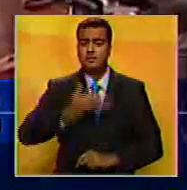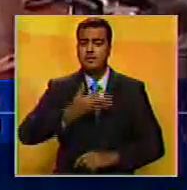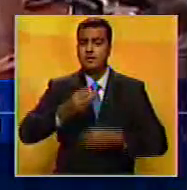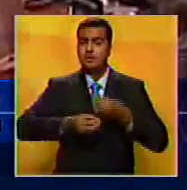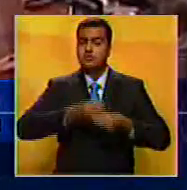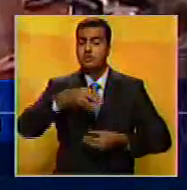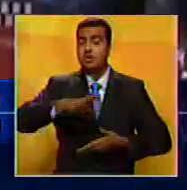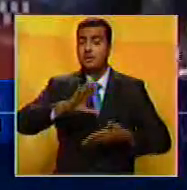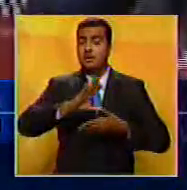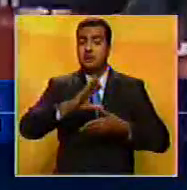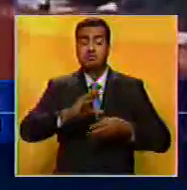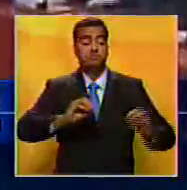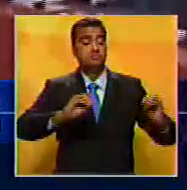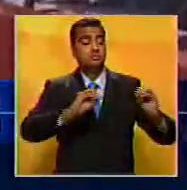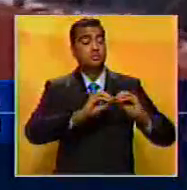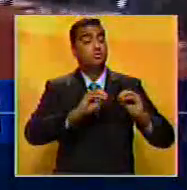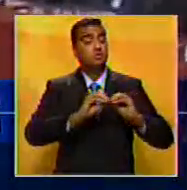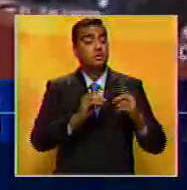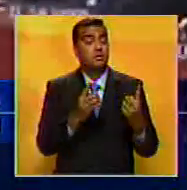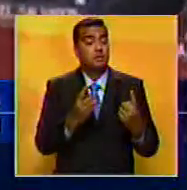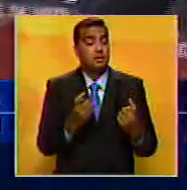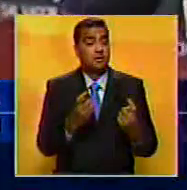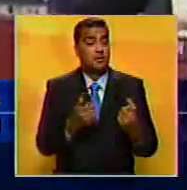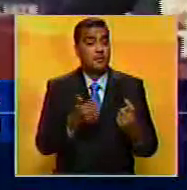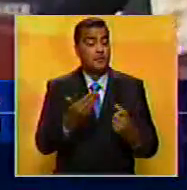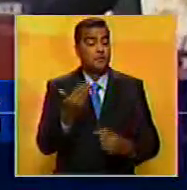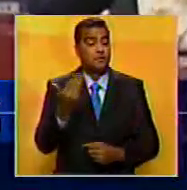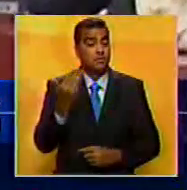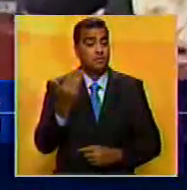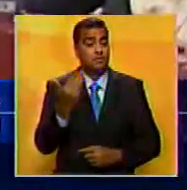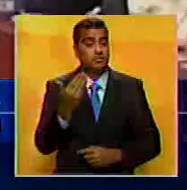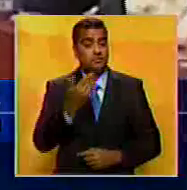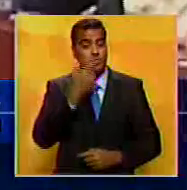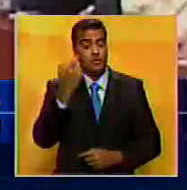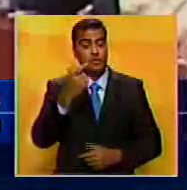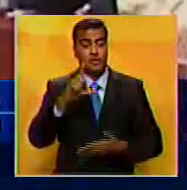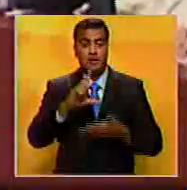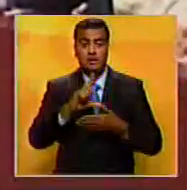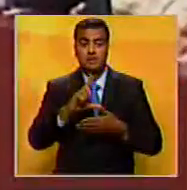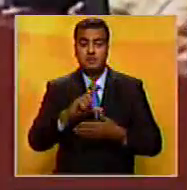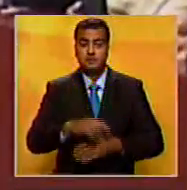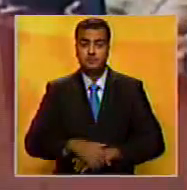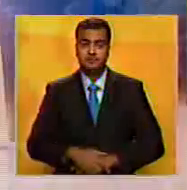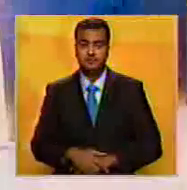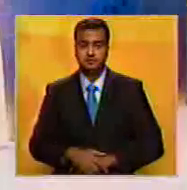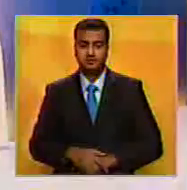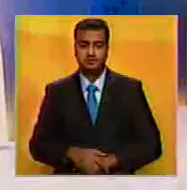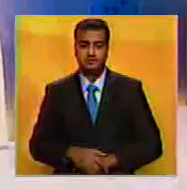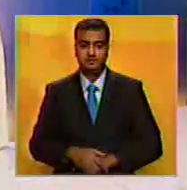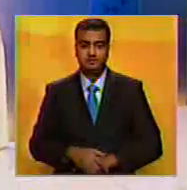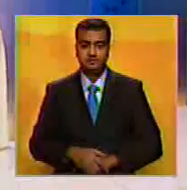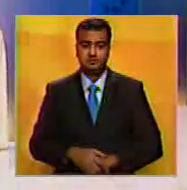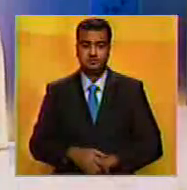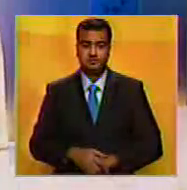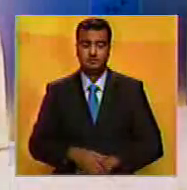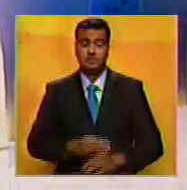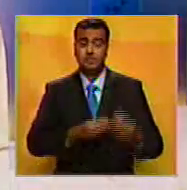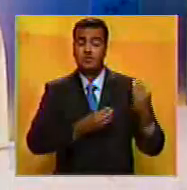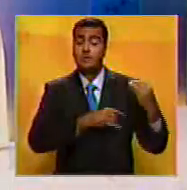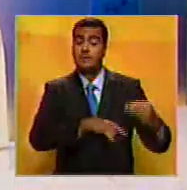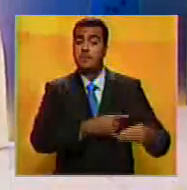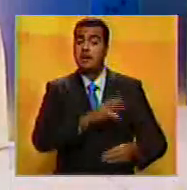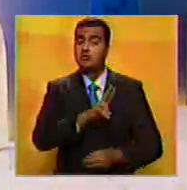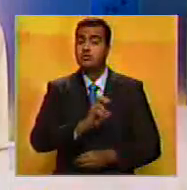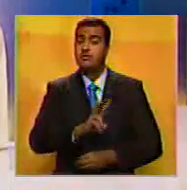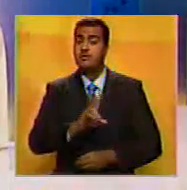resulta incompatible con las necesidades más acuciantes de los pueblos de América Latina y el Caribe. La rectora de la Universidad Central